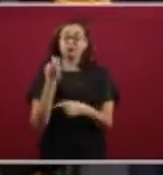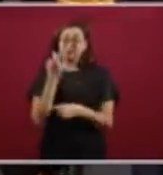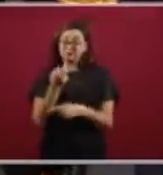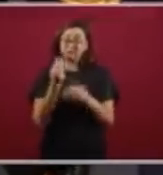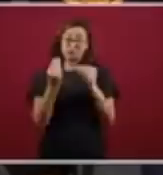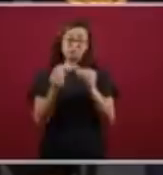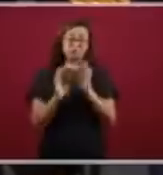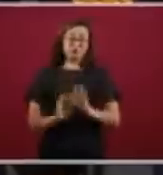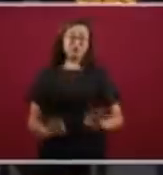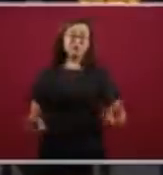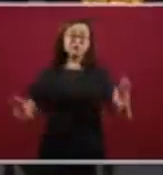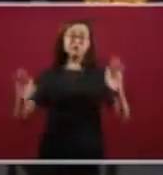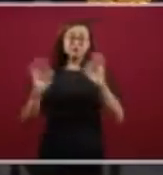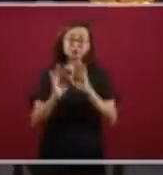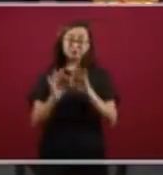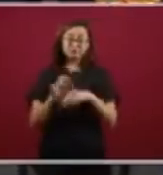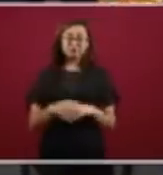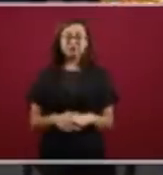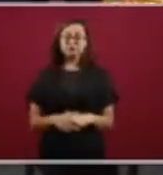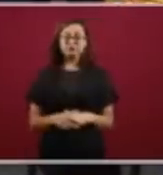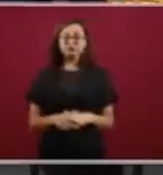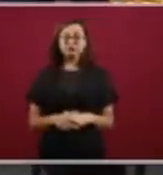importante.